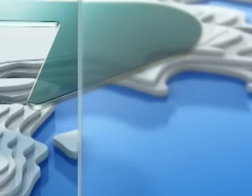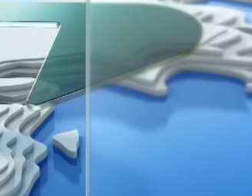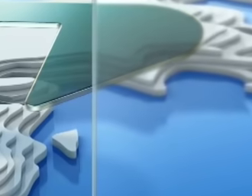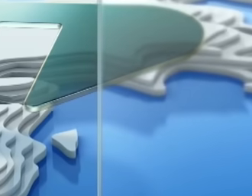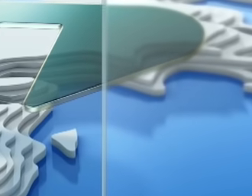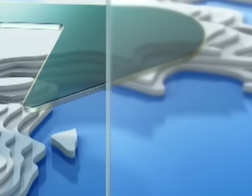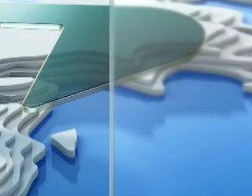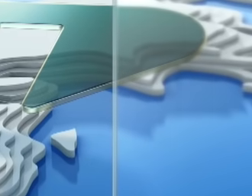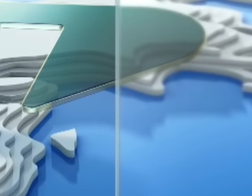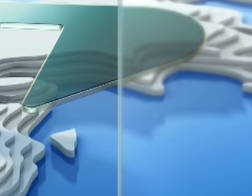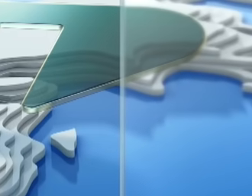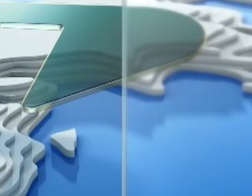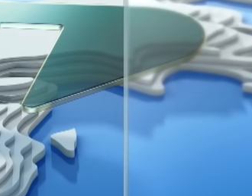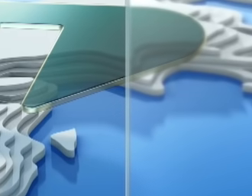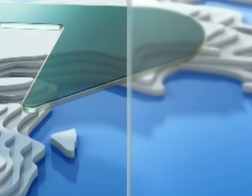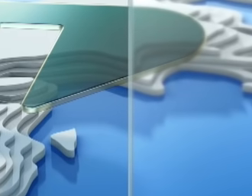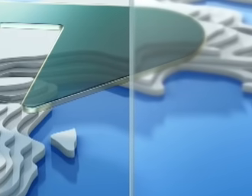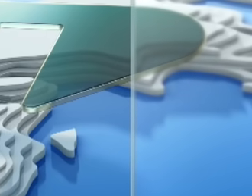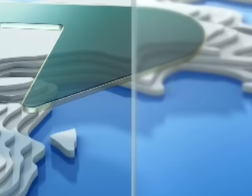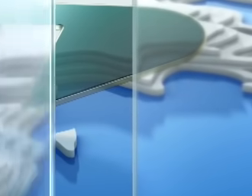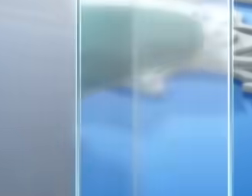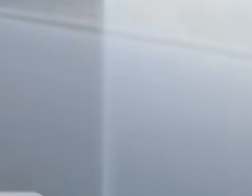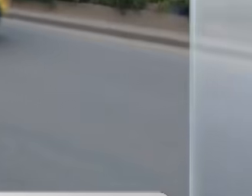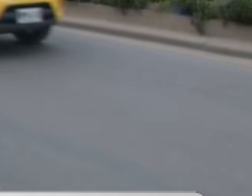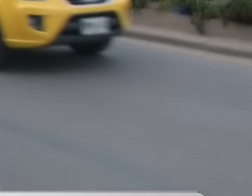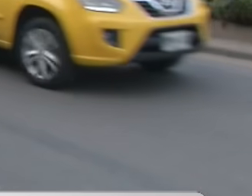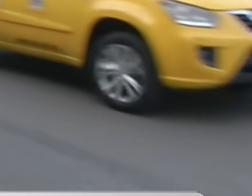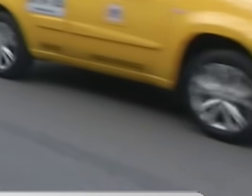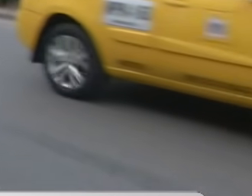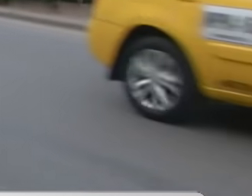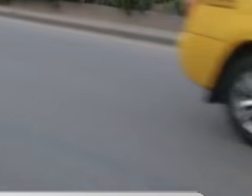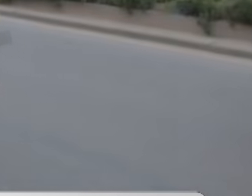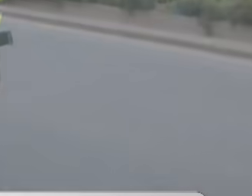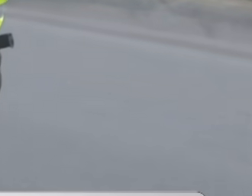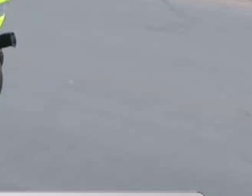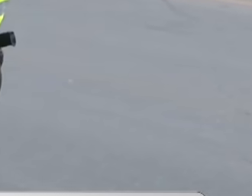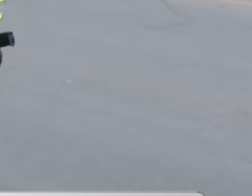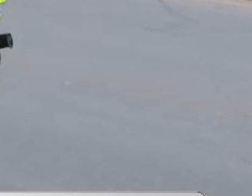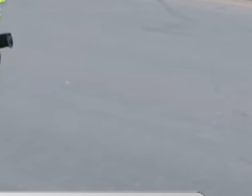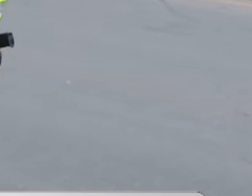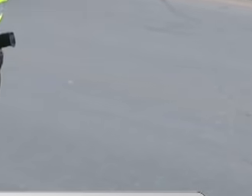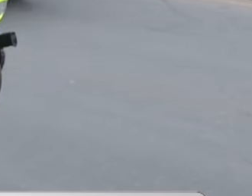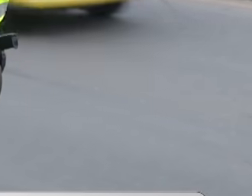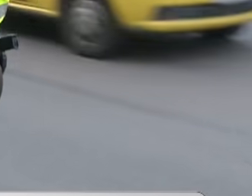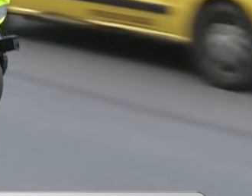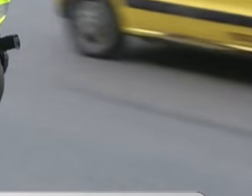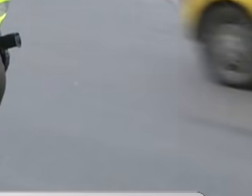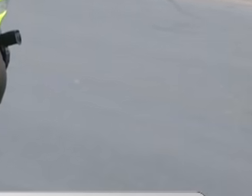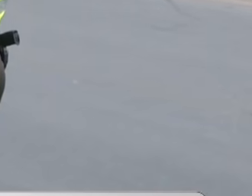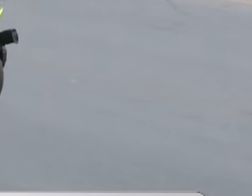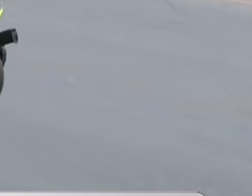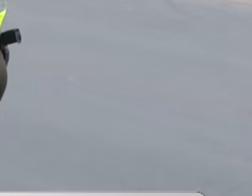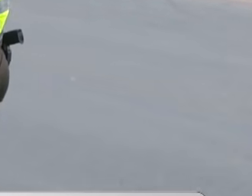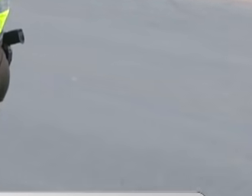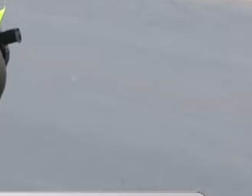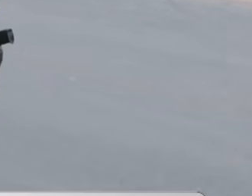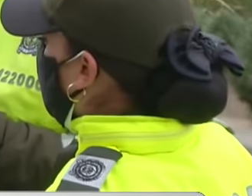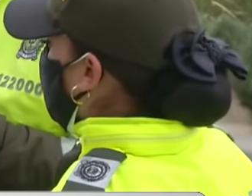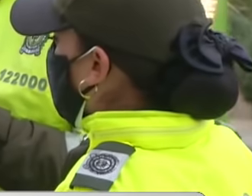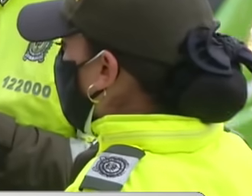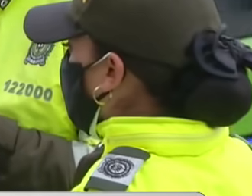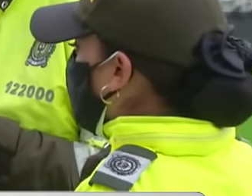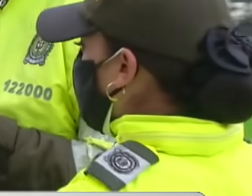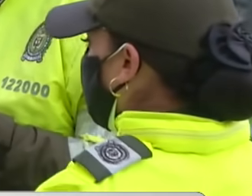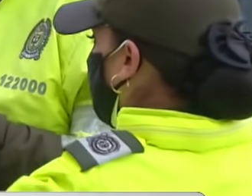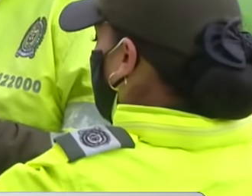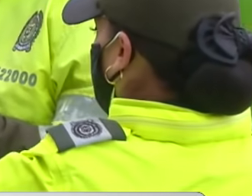Noticentro 1, CMI. Bogotá sigue adoptando medidas para tratar de contener el nuevo pico